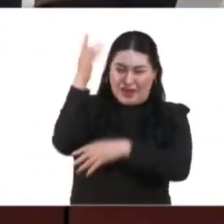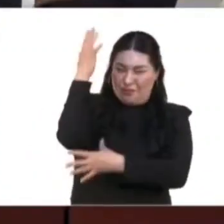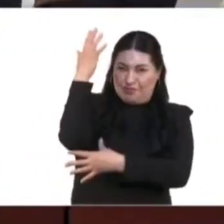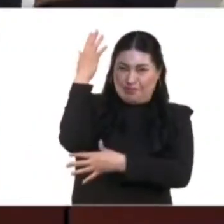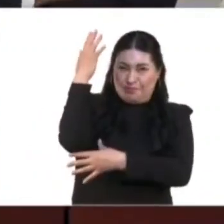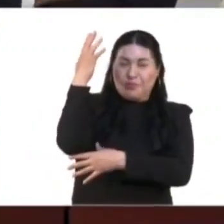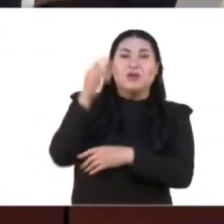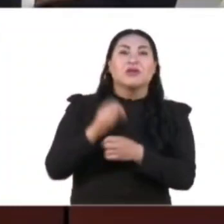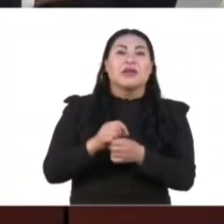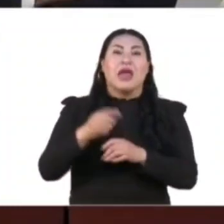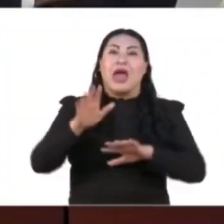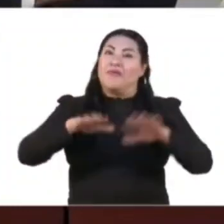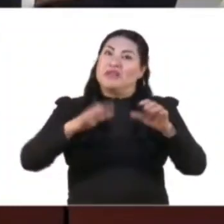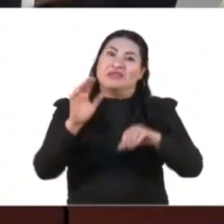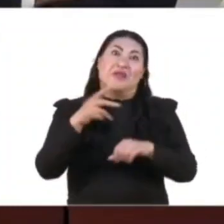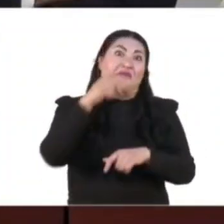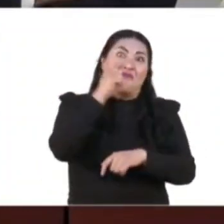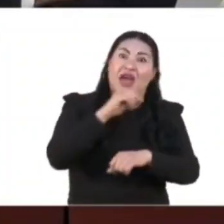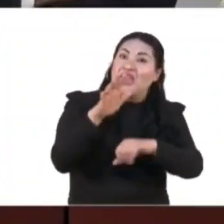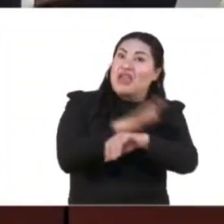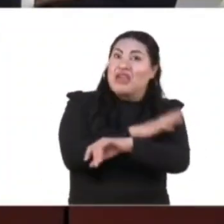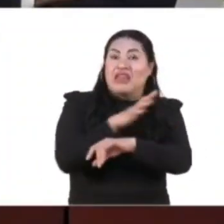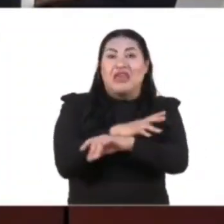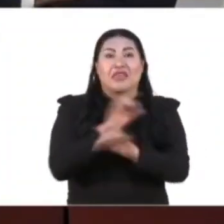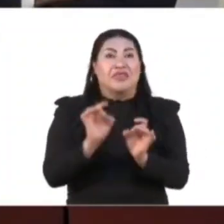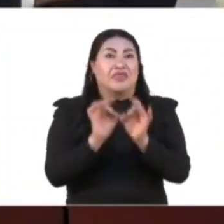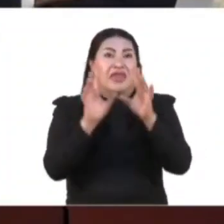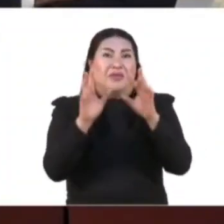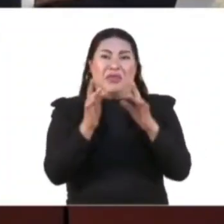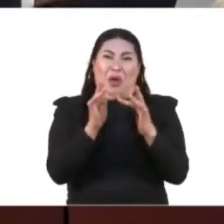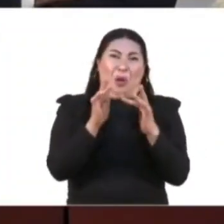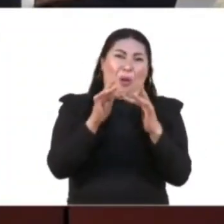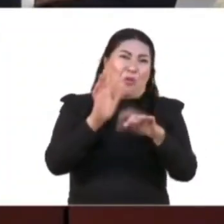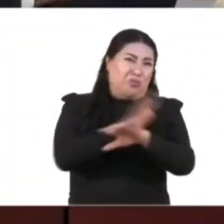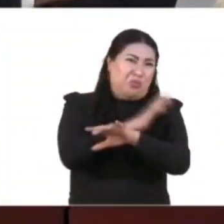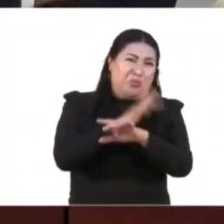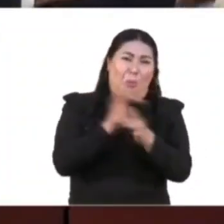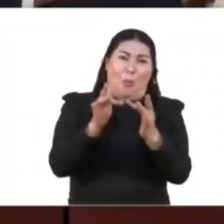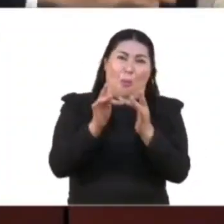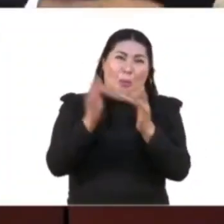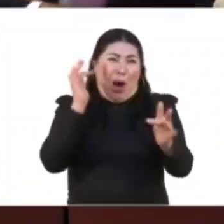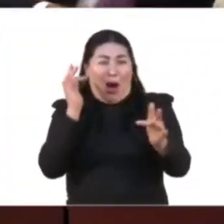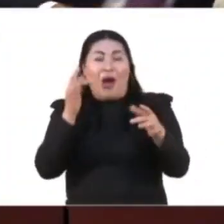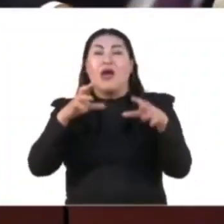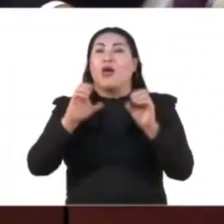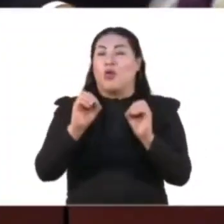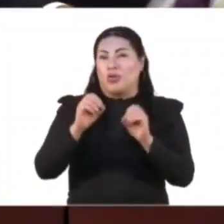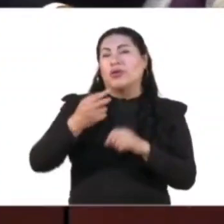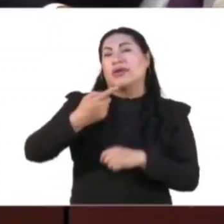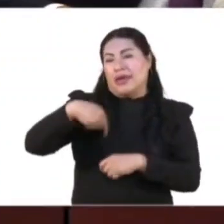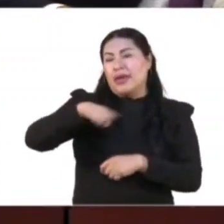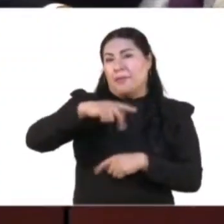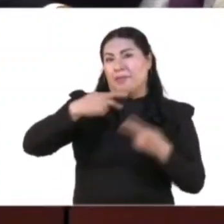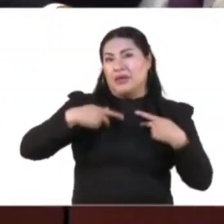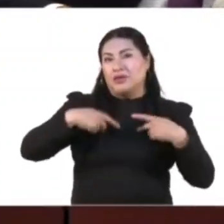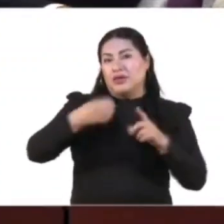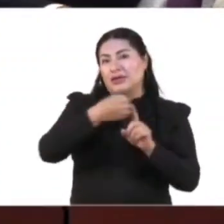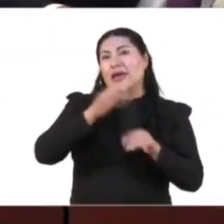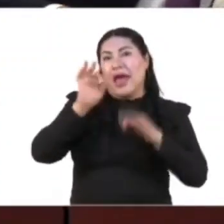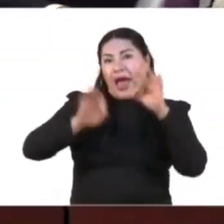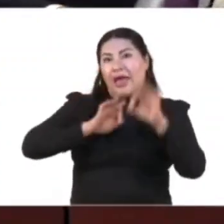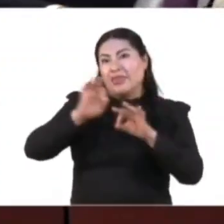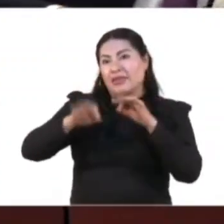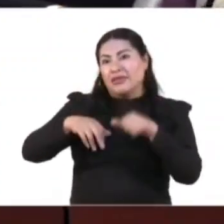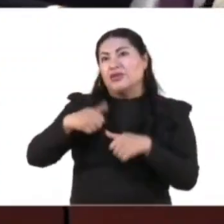de todo, fallas eléctricas, descargas eléctricas, accidentes automovilísticos, etcétera. Entonces las cuadrillas atienden del orden de 70 postes al día.